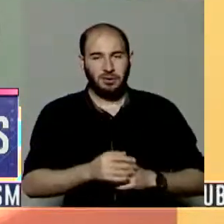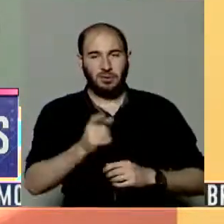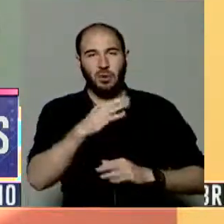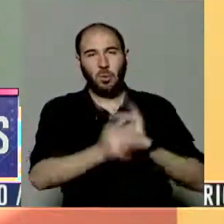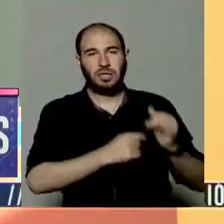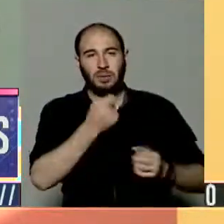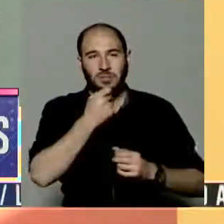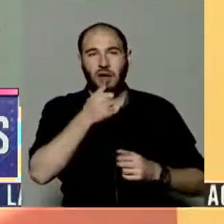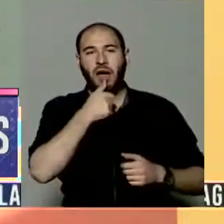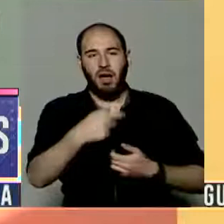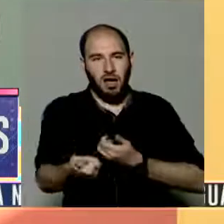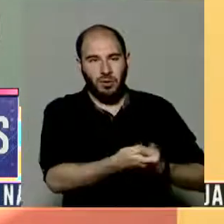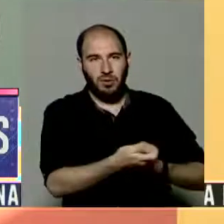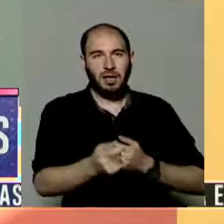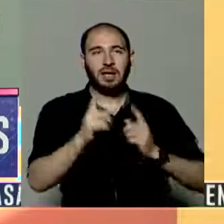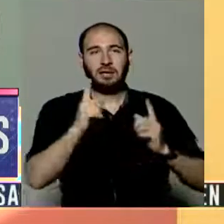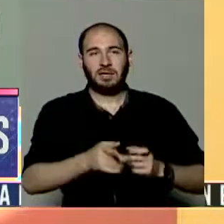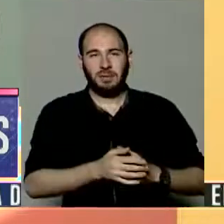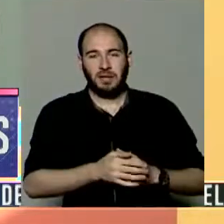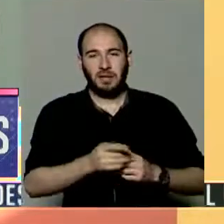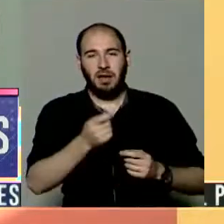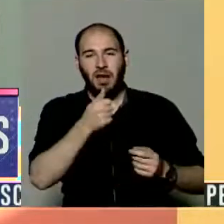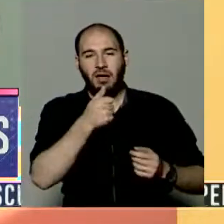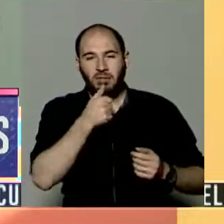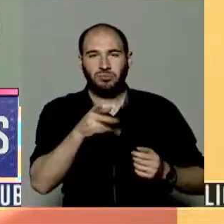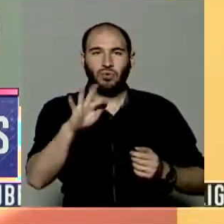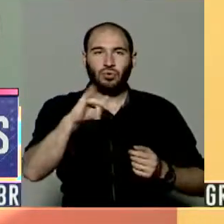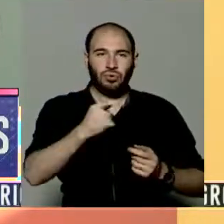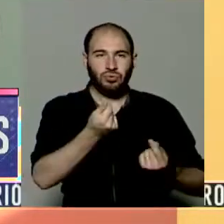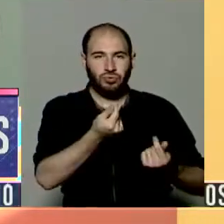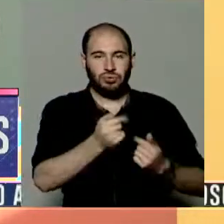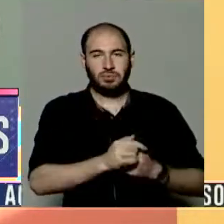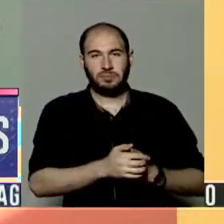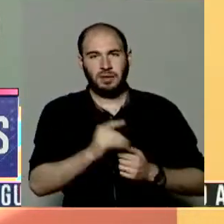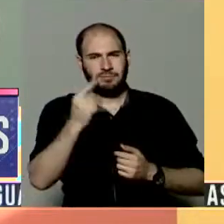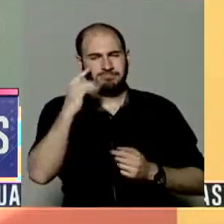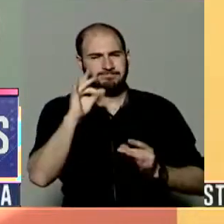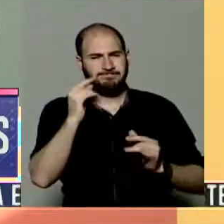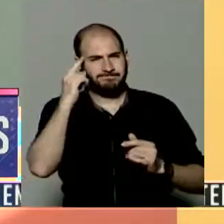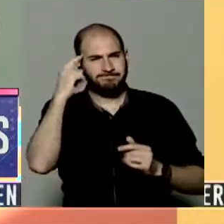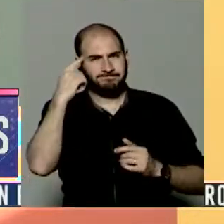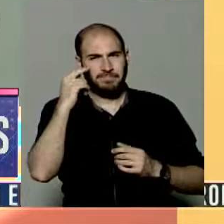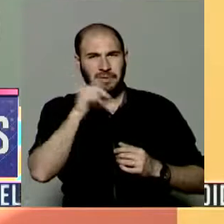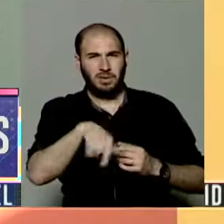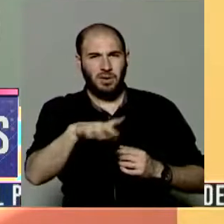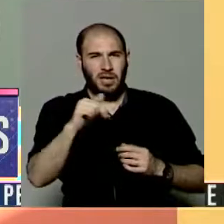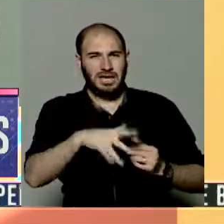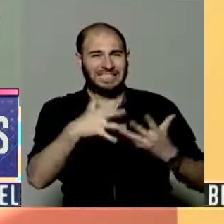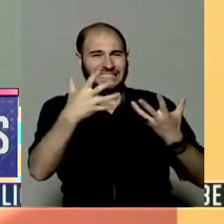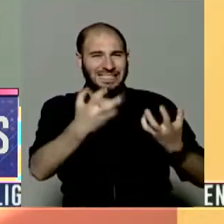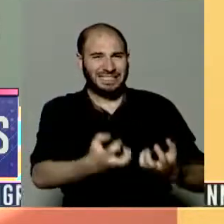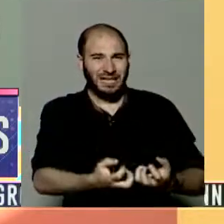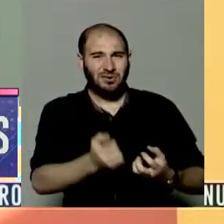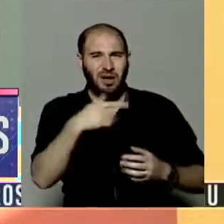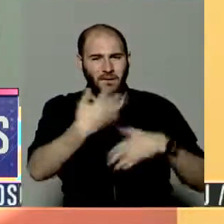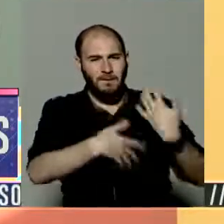habla, por ejemplo, del riego, cuando se habla también incluso del consumo diario, ¿no? A uno le cuesta pensar que estamos con una sequía que cada